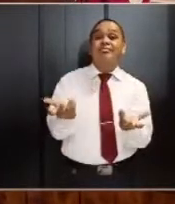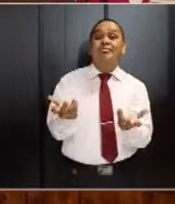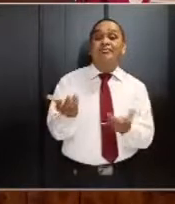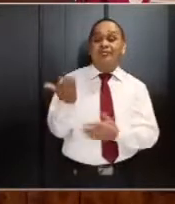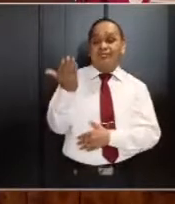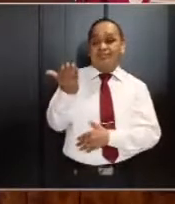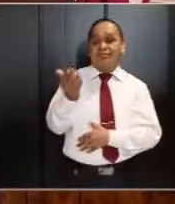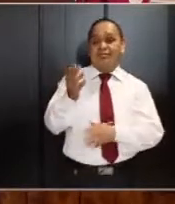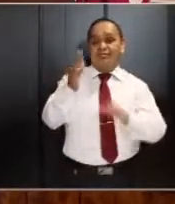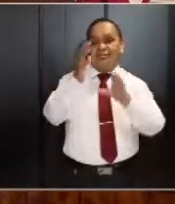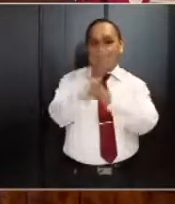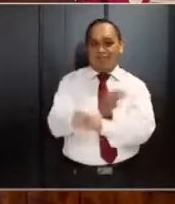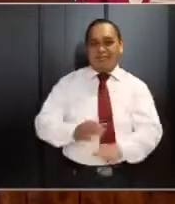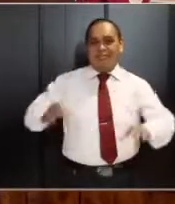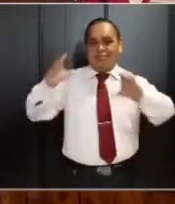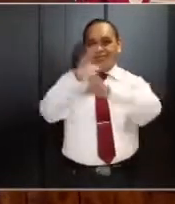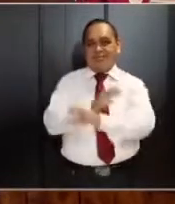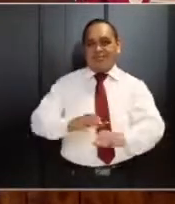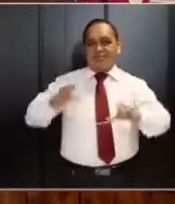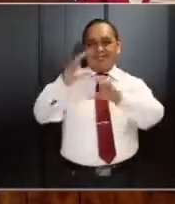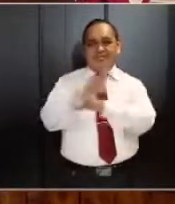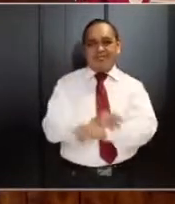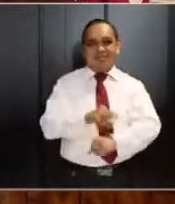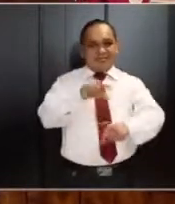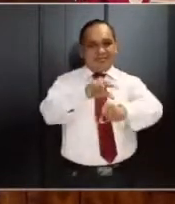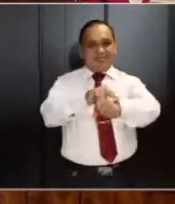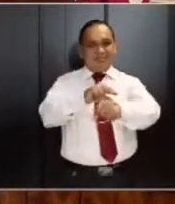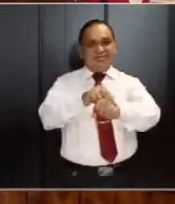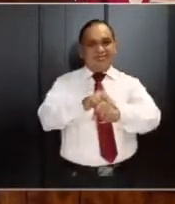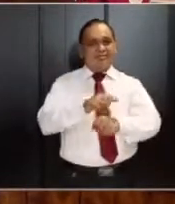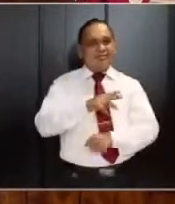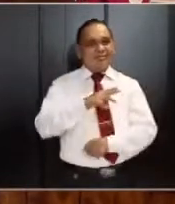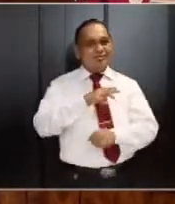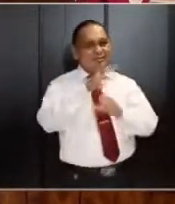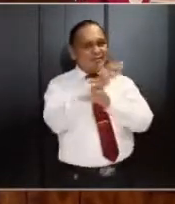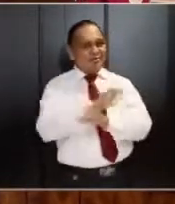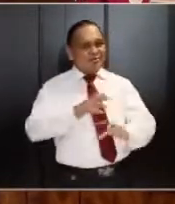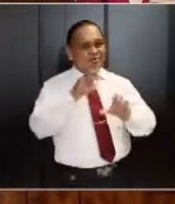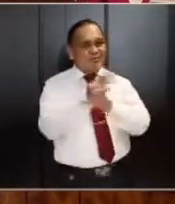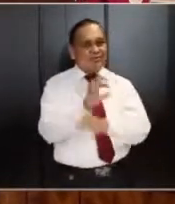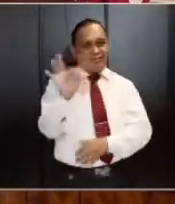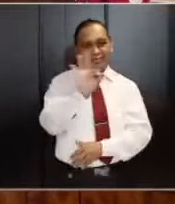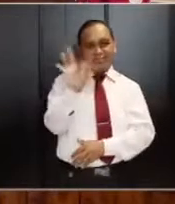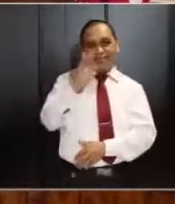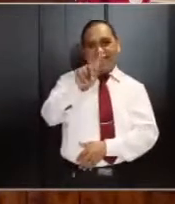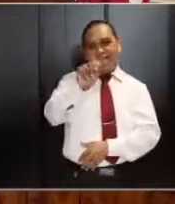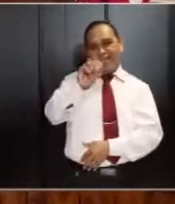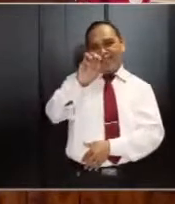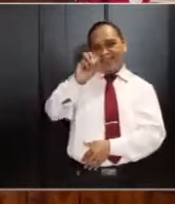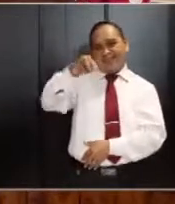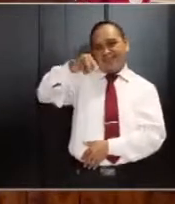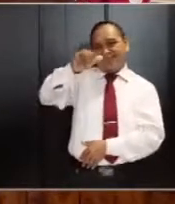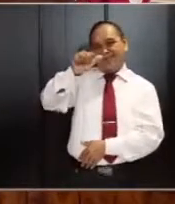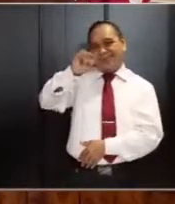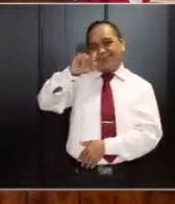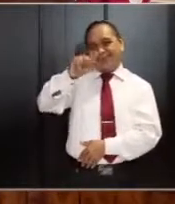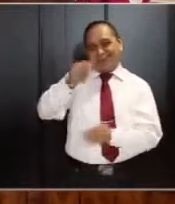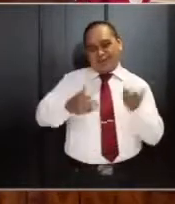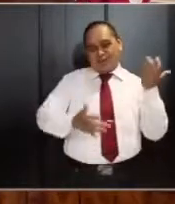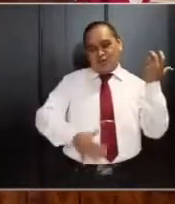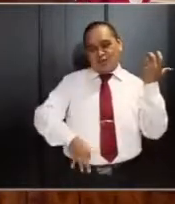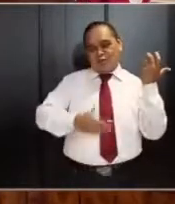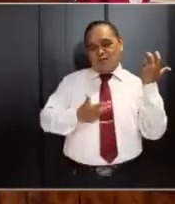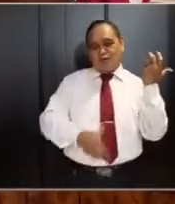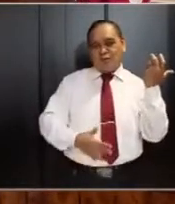casting, ¿no? Pues también entre los médicos hay artistas. Yo por eso dije, pues mi maestra, a lo mejor Tomasita, pues también te tocaba la guitarra,